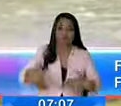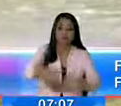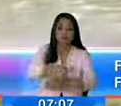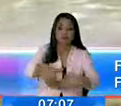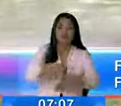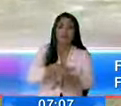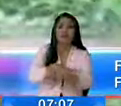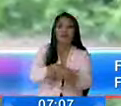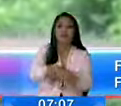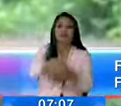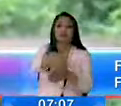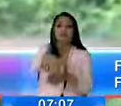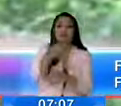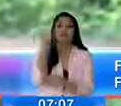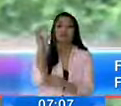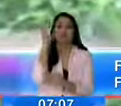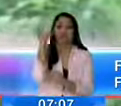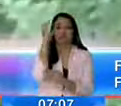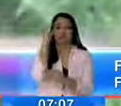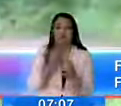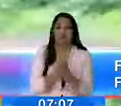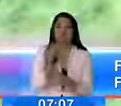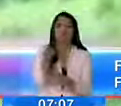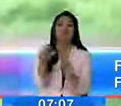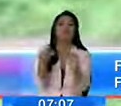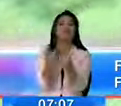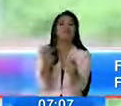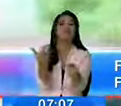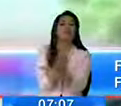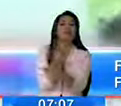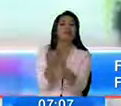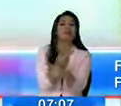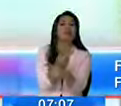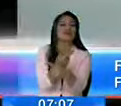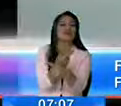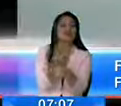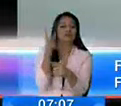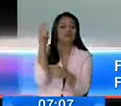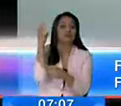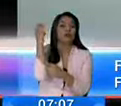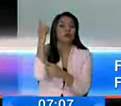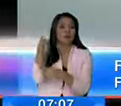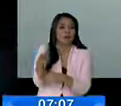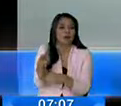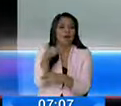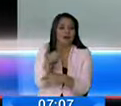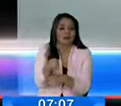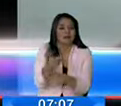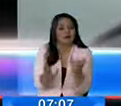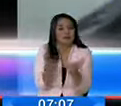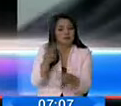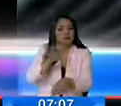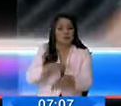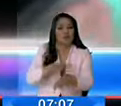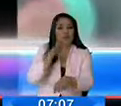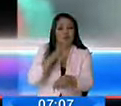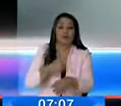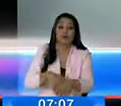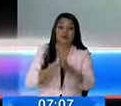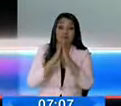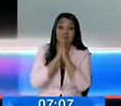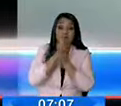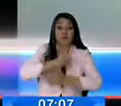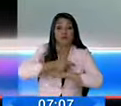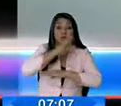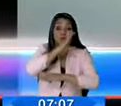río. En la zona del vecino país operan grupos armados disidentes de las FARC. No se deje de buscar y para que se